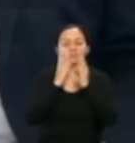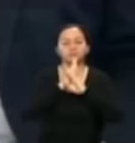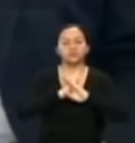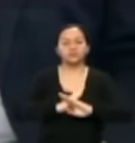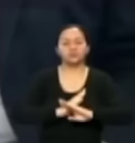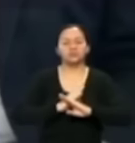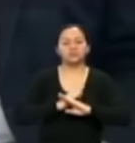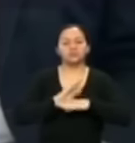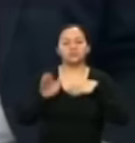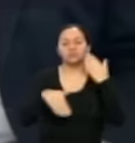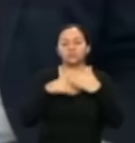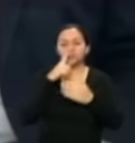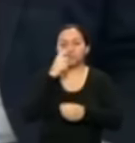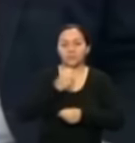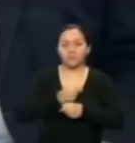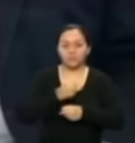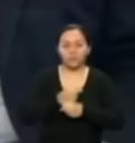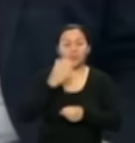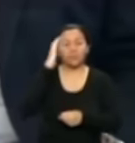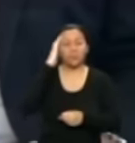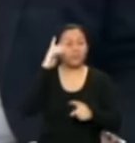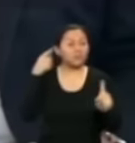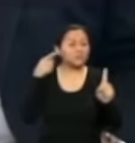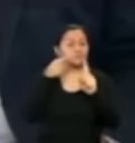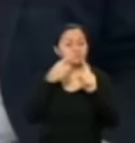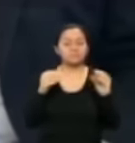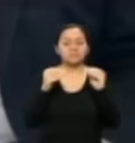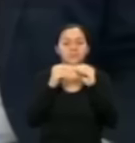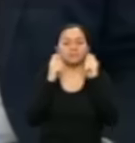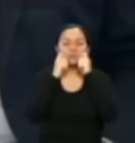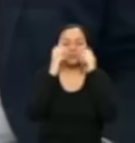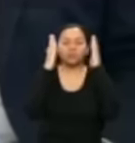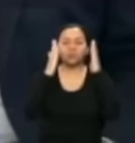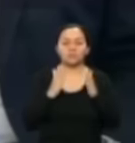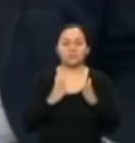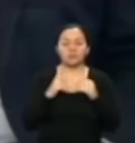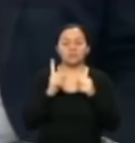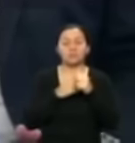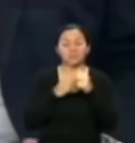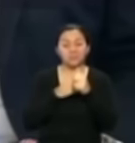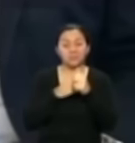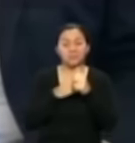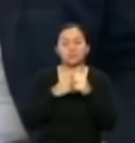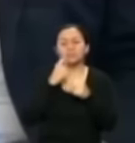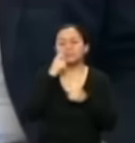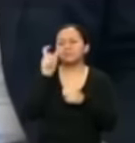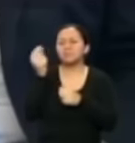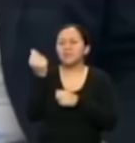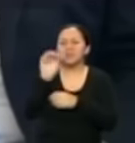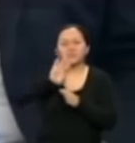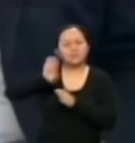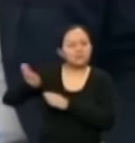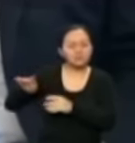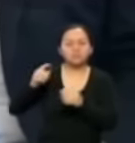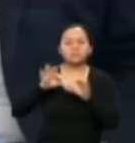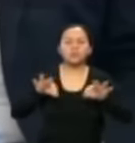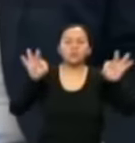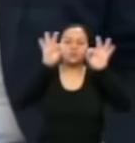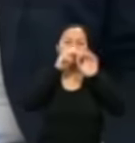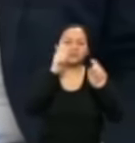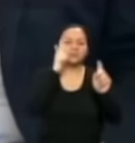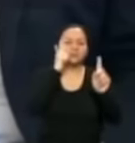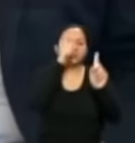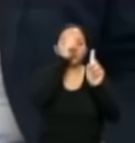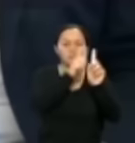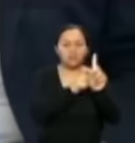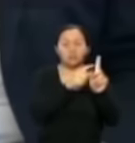los niveles del empleo. Preocupación central, el ser humano antes que el capital, que es un objetivo de